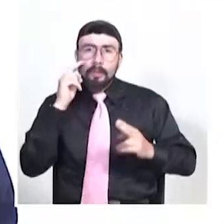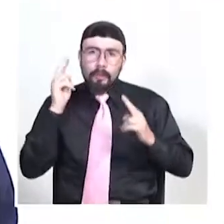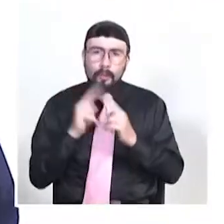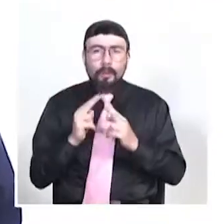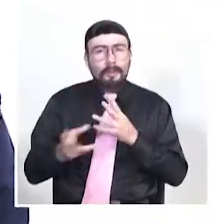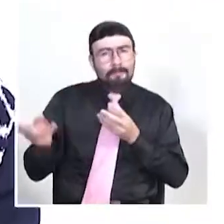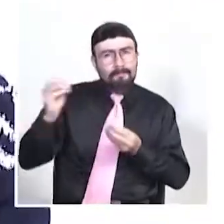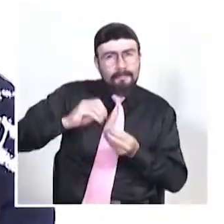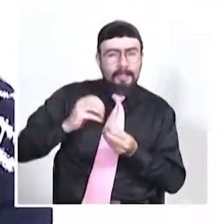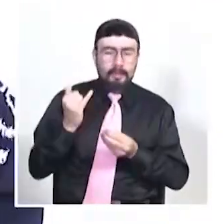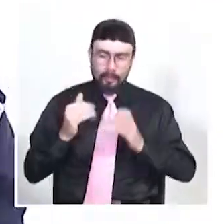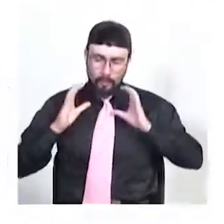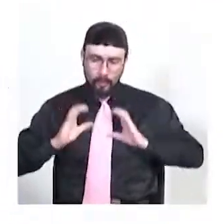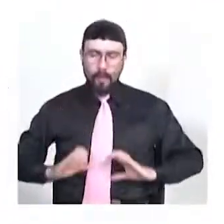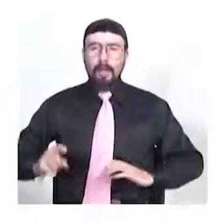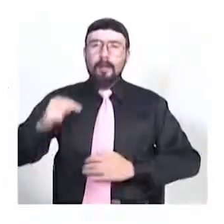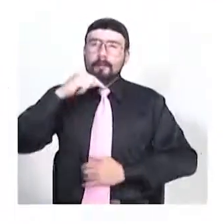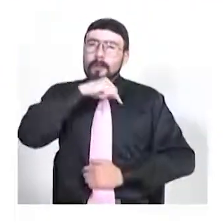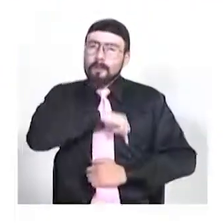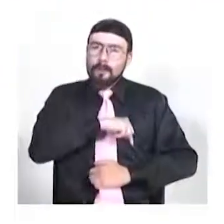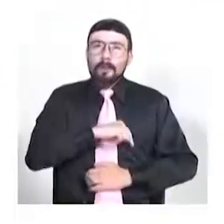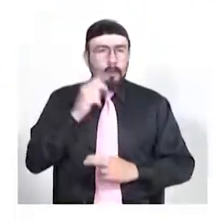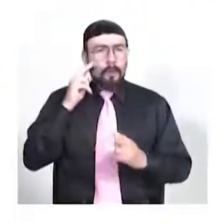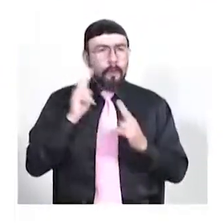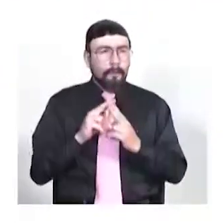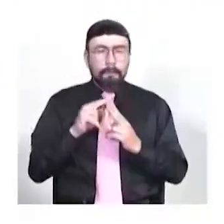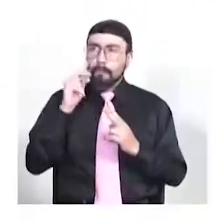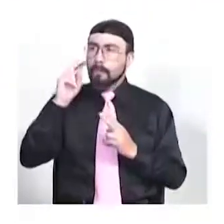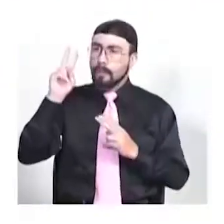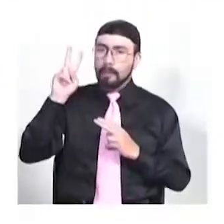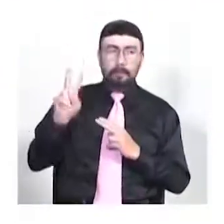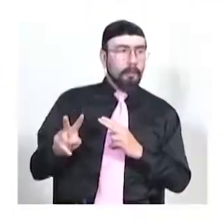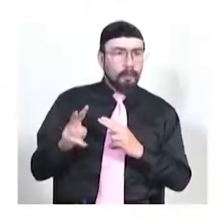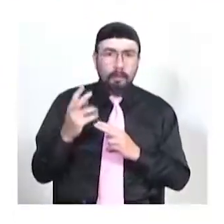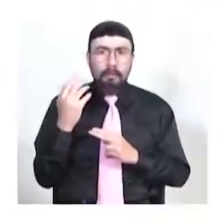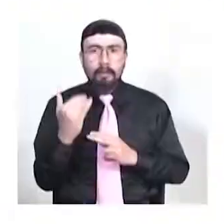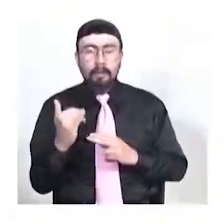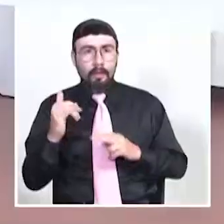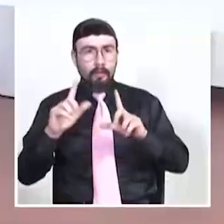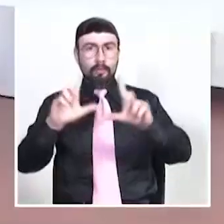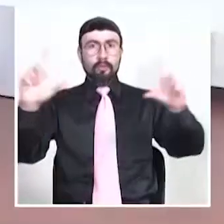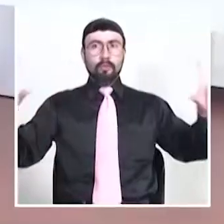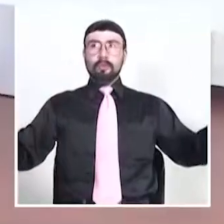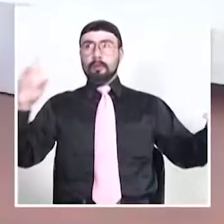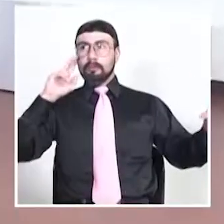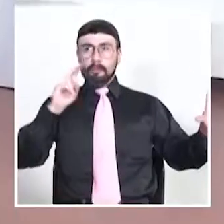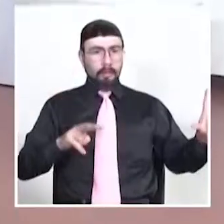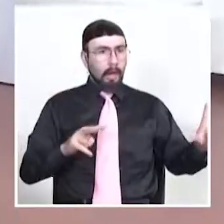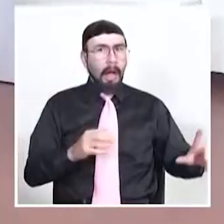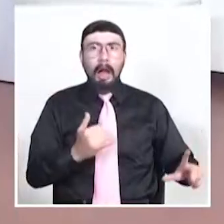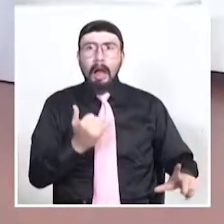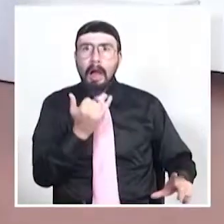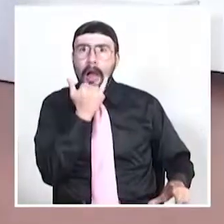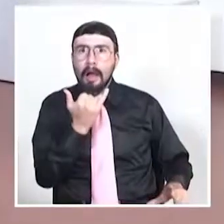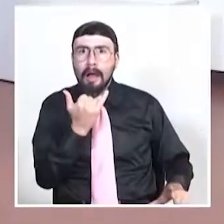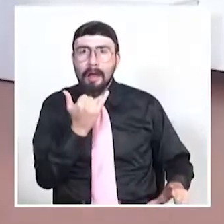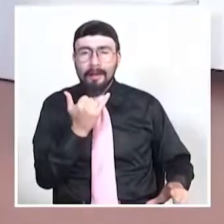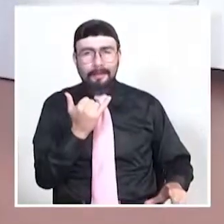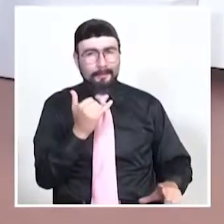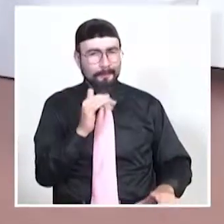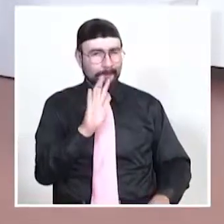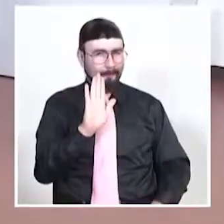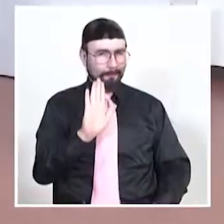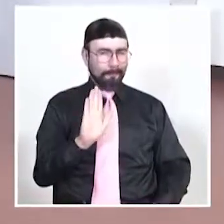humano. Y si hacemos esta toma general, ustedes se asustarán y dirán qué pasó en el set. Y hoy estoy con